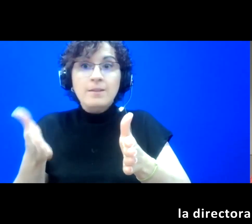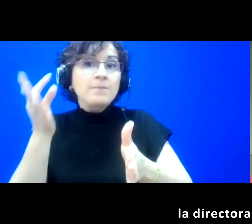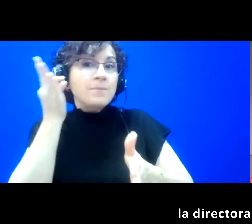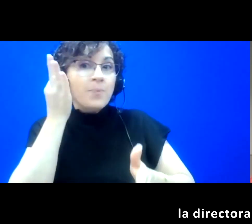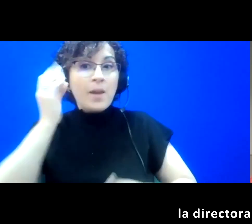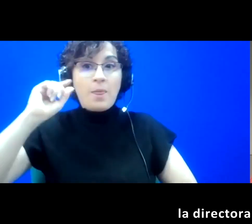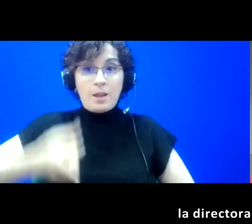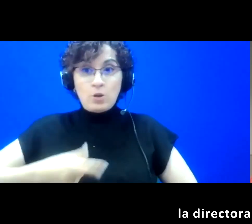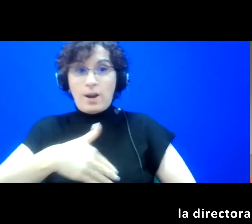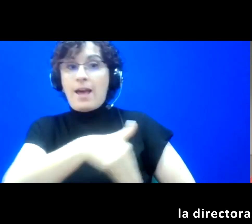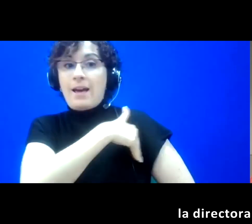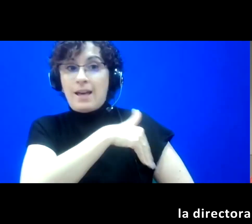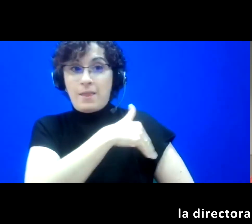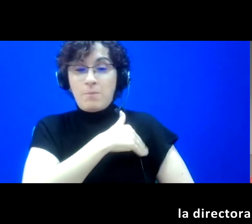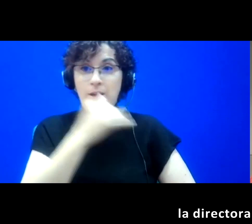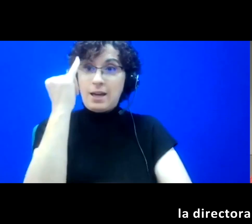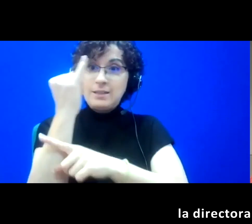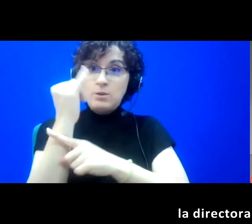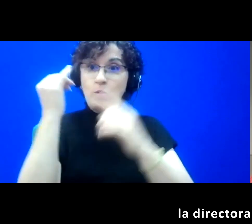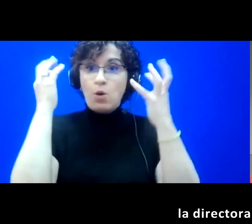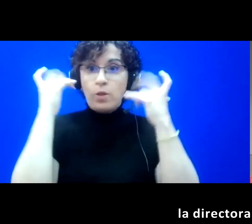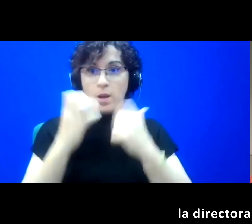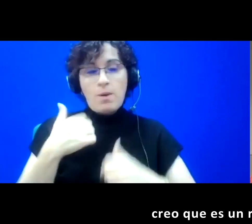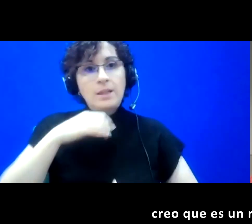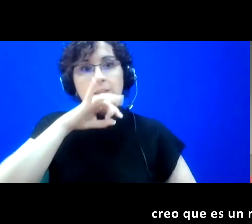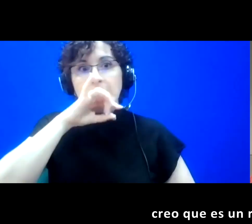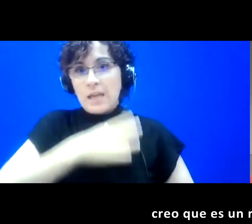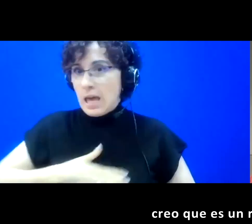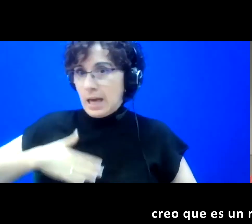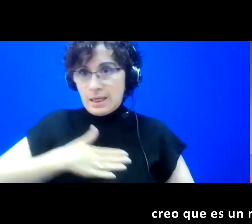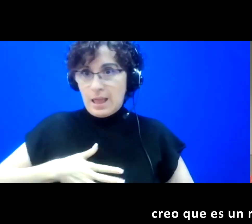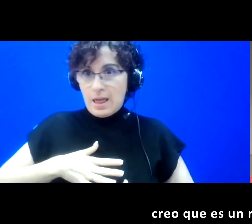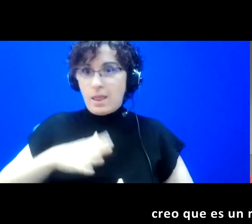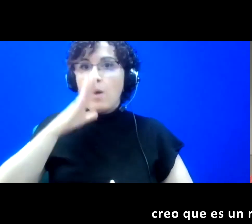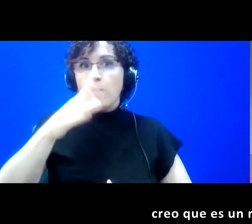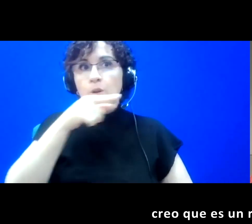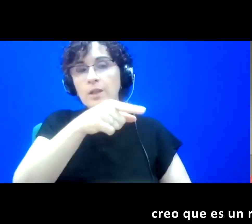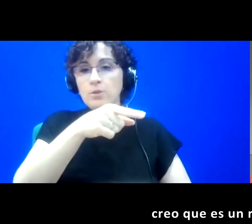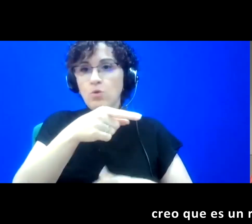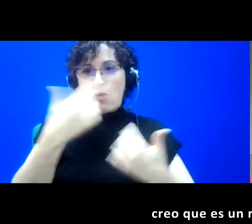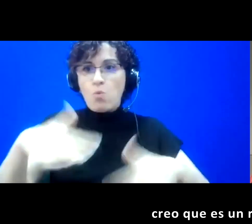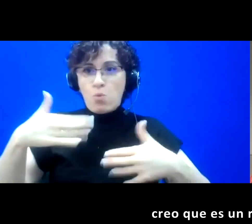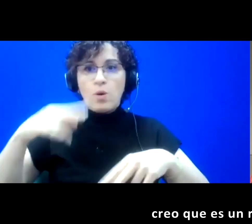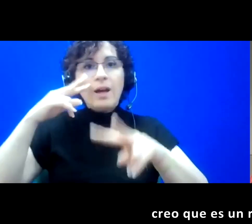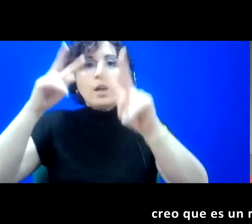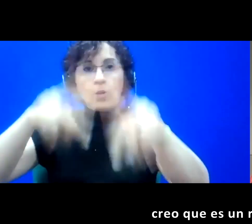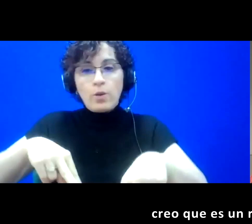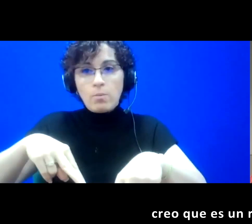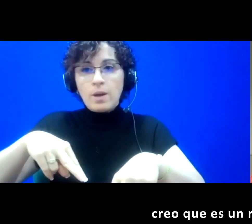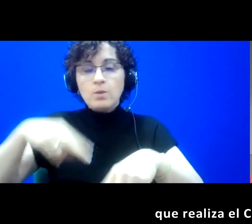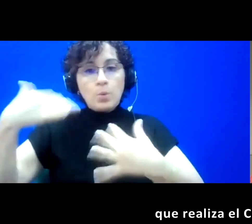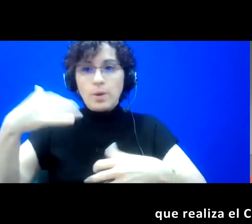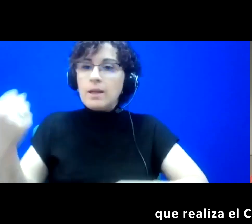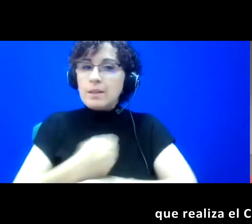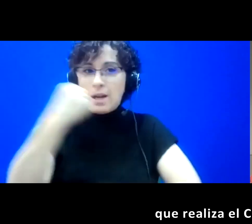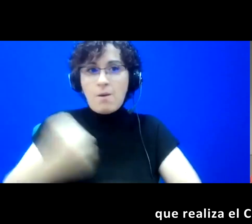directora académica del Instituto Cervantes. Creo que es un reconocimiento a la interesante labor que